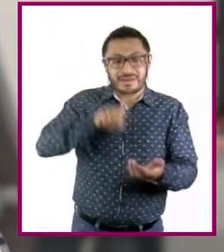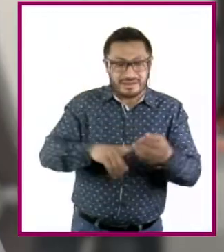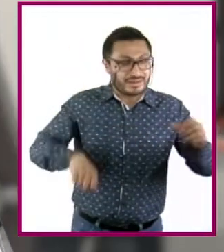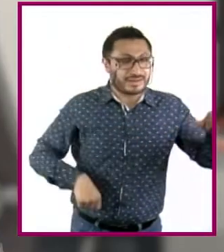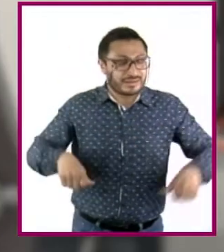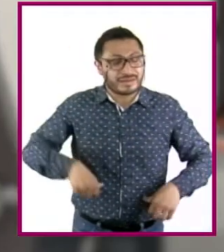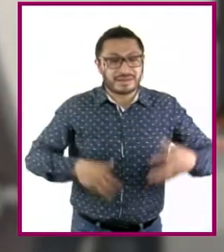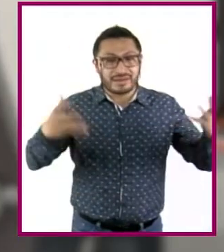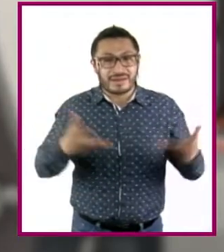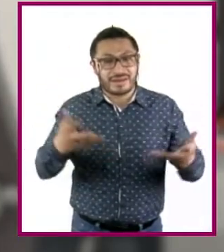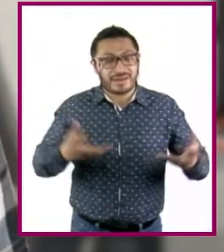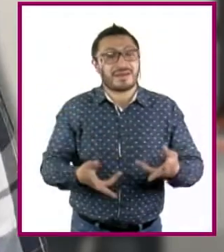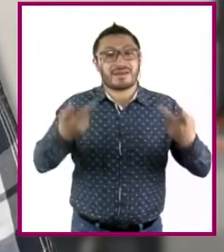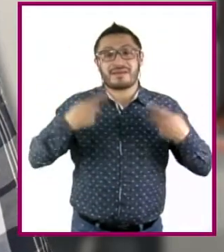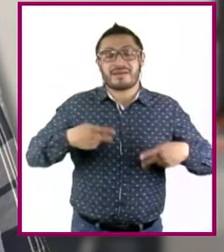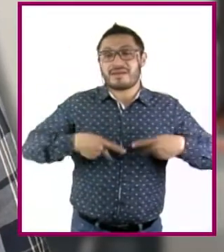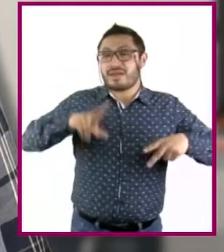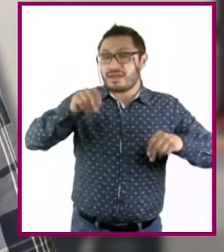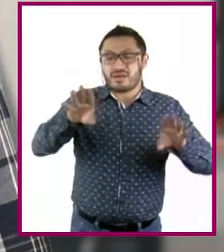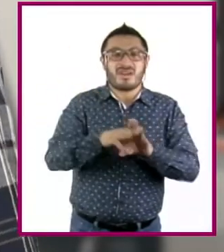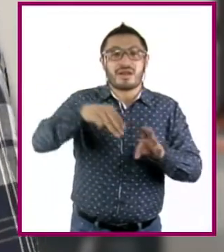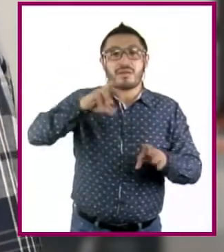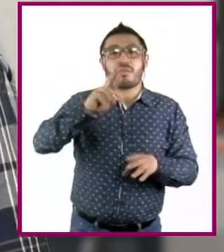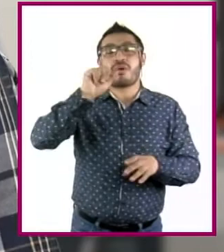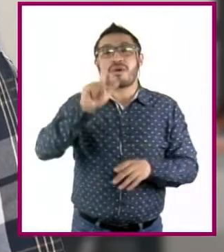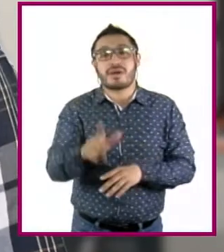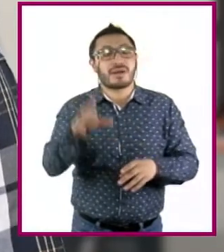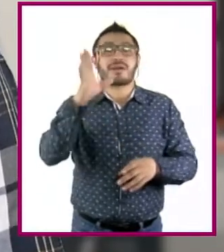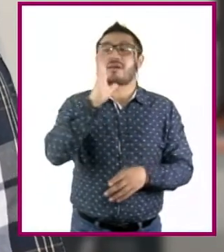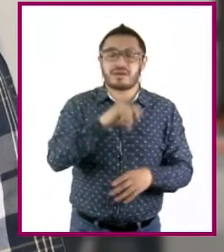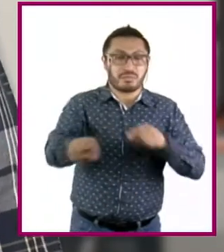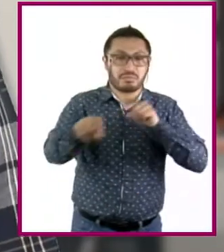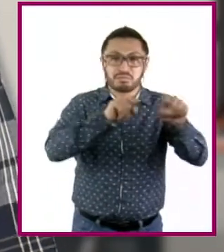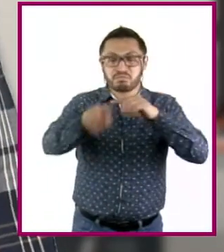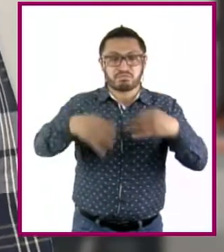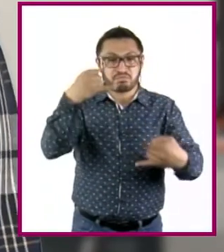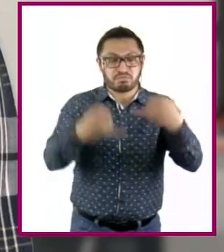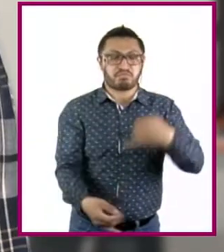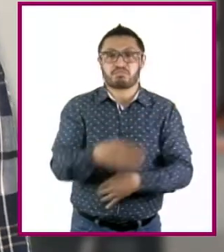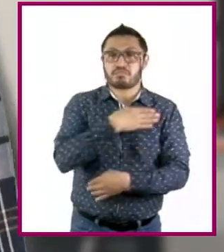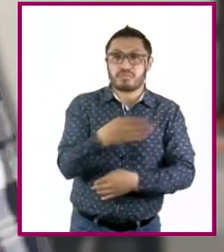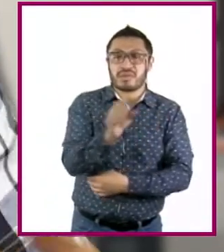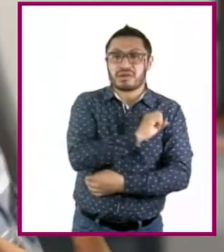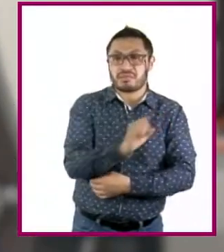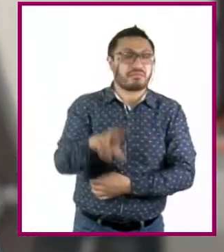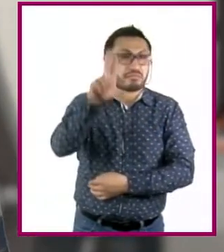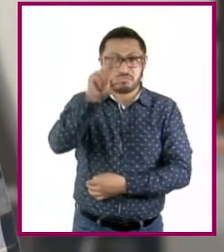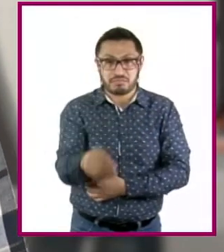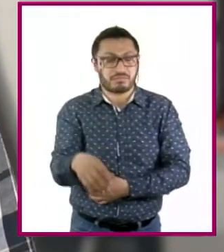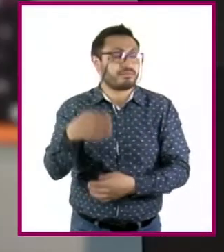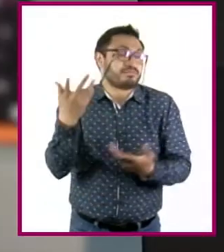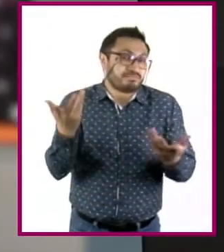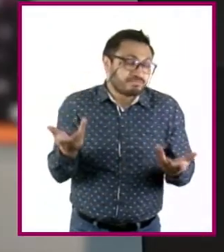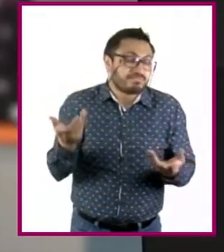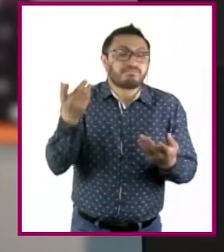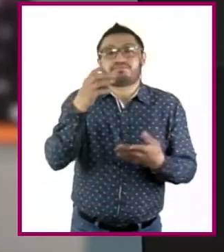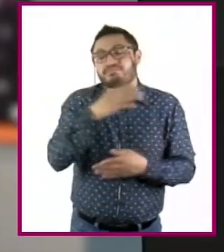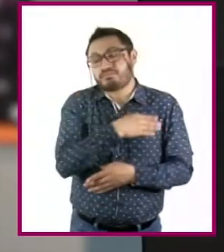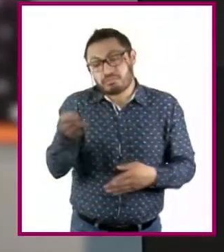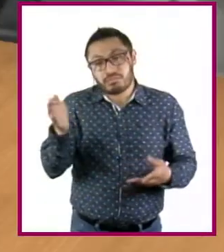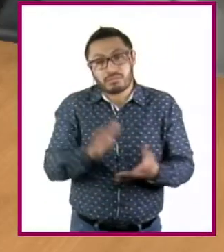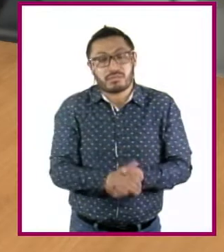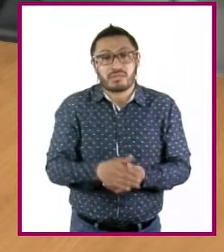el agente no es un agente moral. No puede ser juzgado como bueno o como malo por sí mismo. Y bueno,